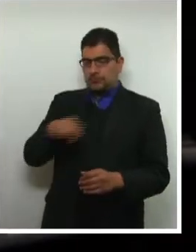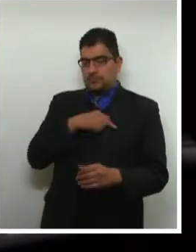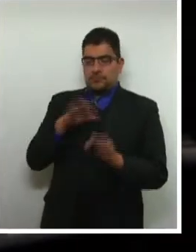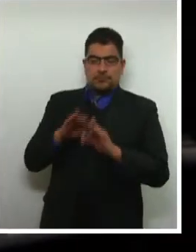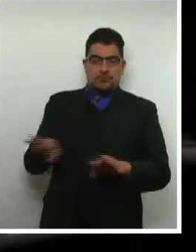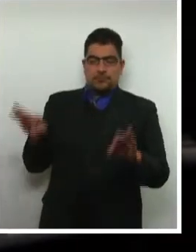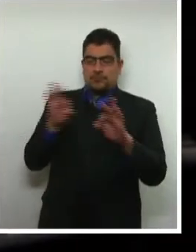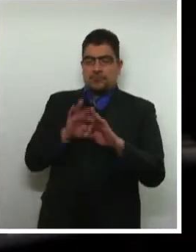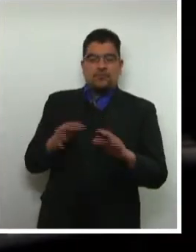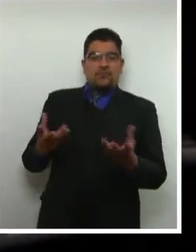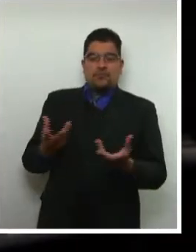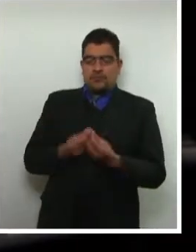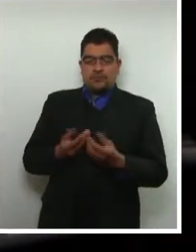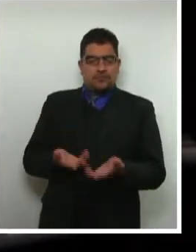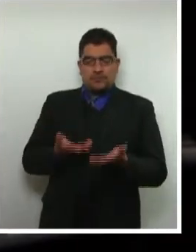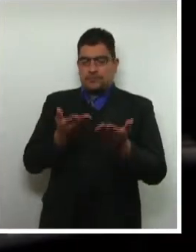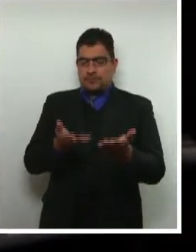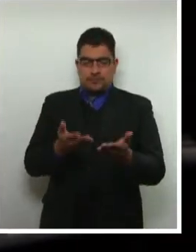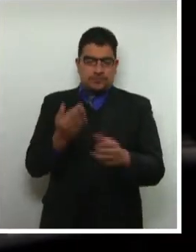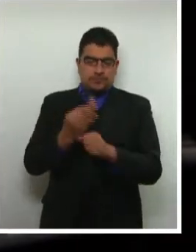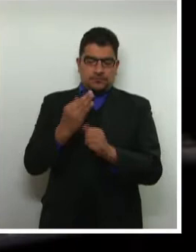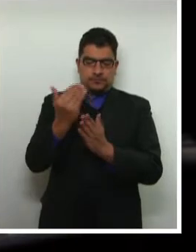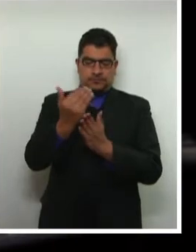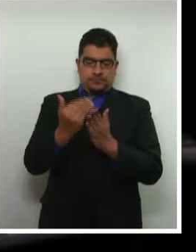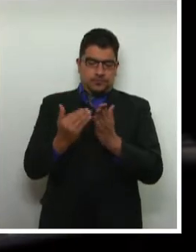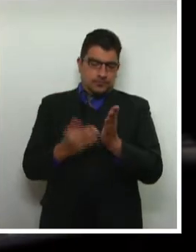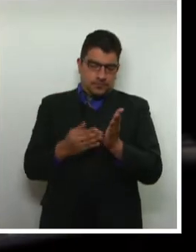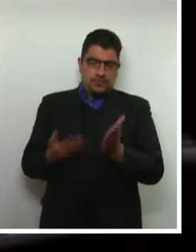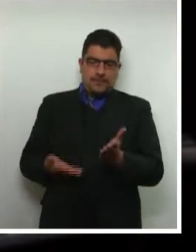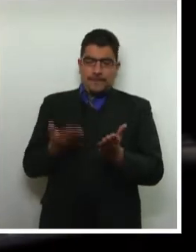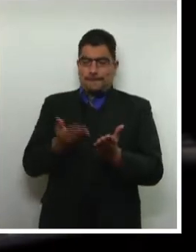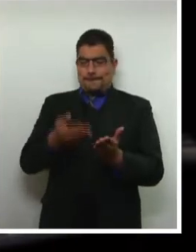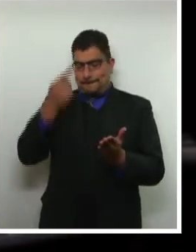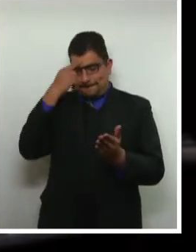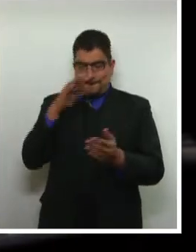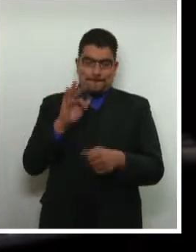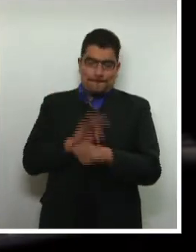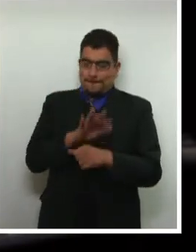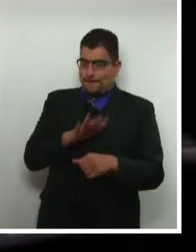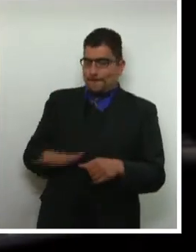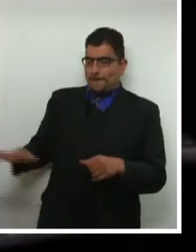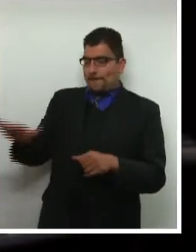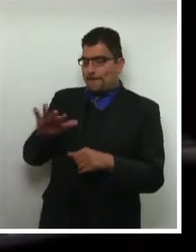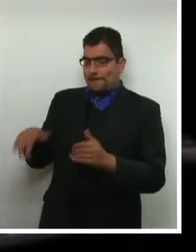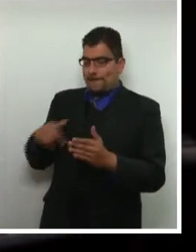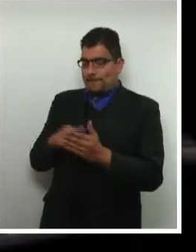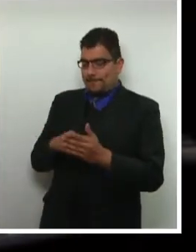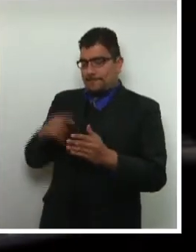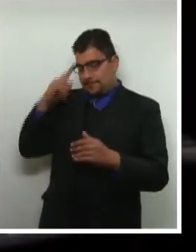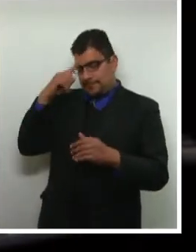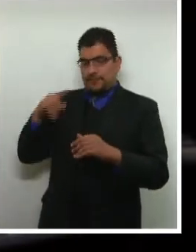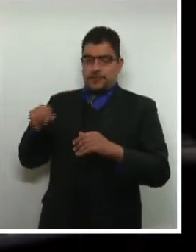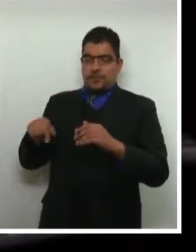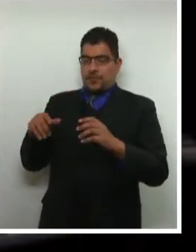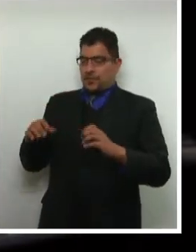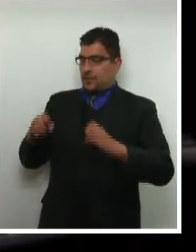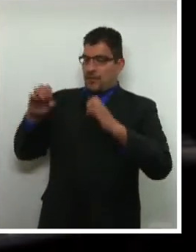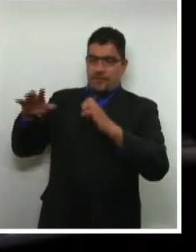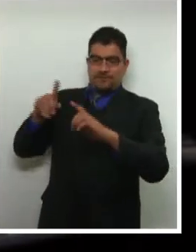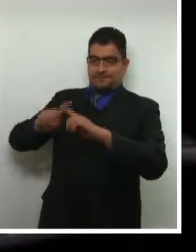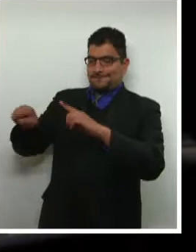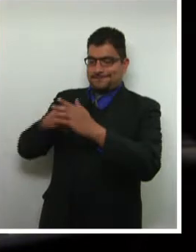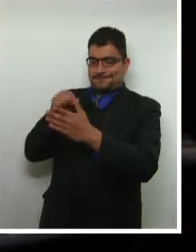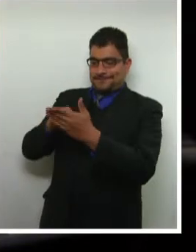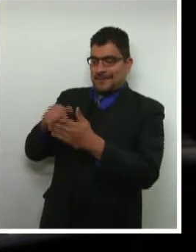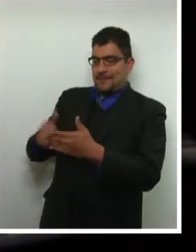importancia tanto lo que aquí se plantea para la defensa del patrimonio arquitectónico de la ciudad,